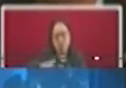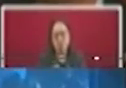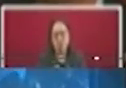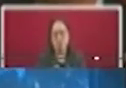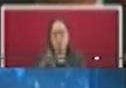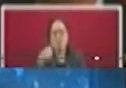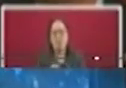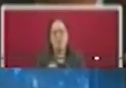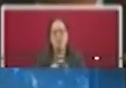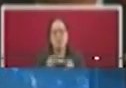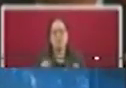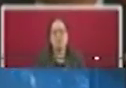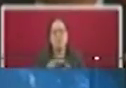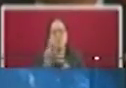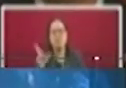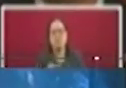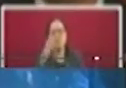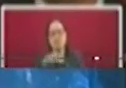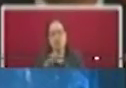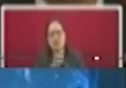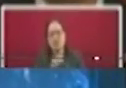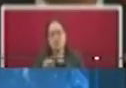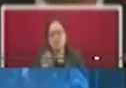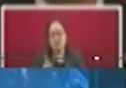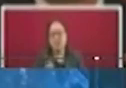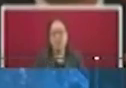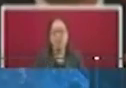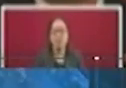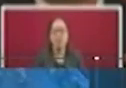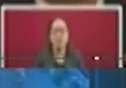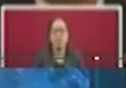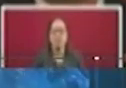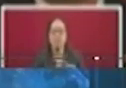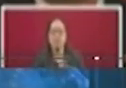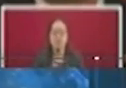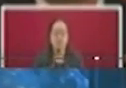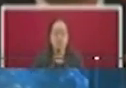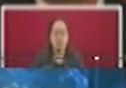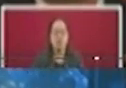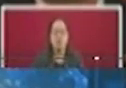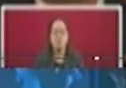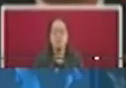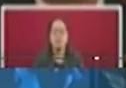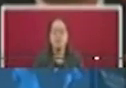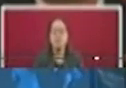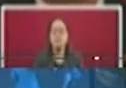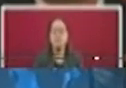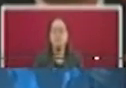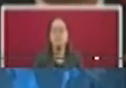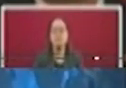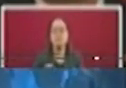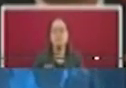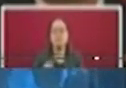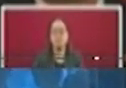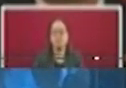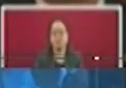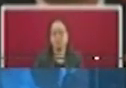pues tiene la facultad de publicación.